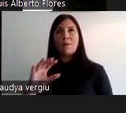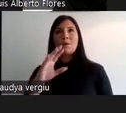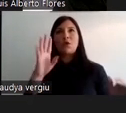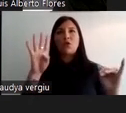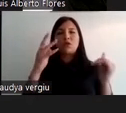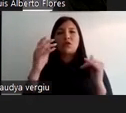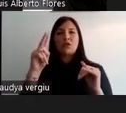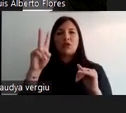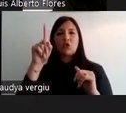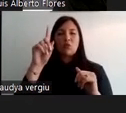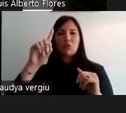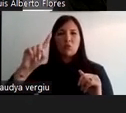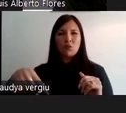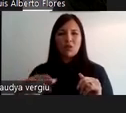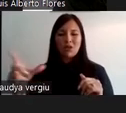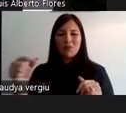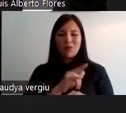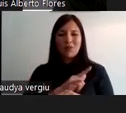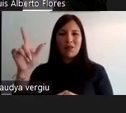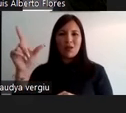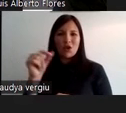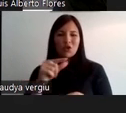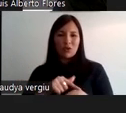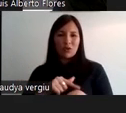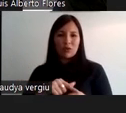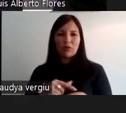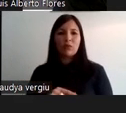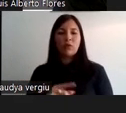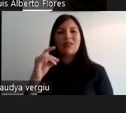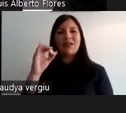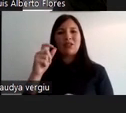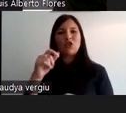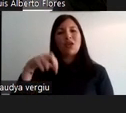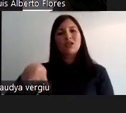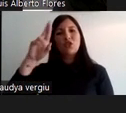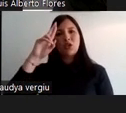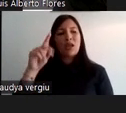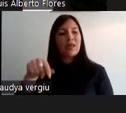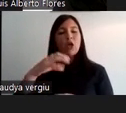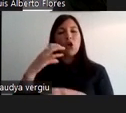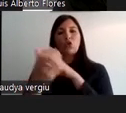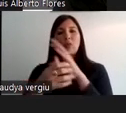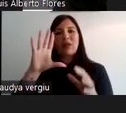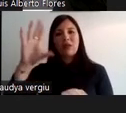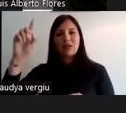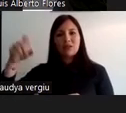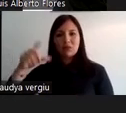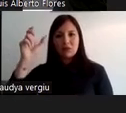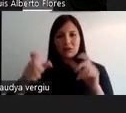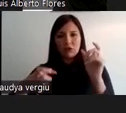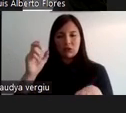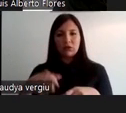que tendrían esta intención de viaje a corto plazo adicional nacional y en el caso de los baby Boomer sería casi quinientas mil personas